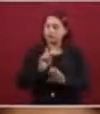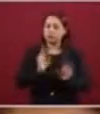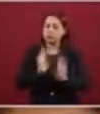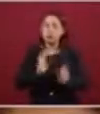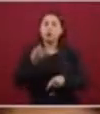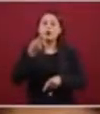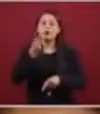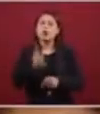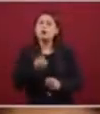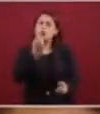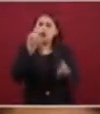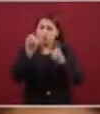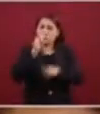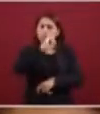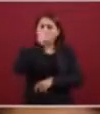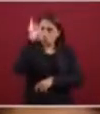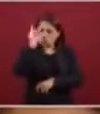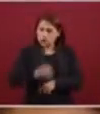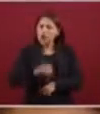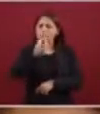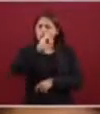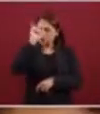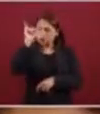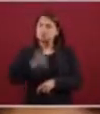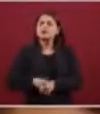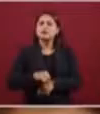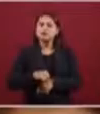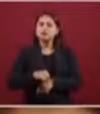tienen muchos jefes y que